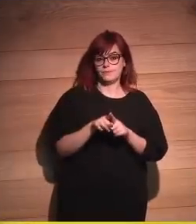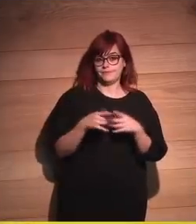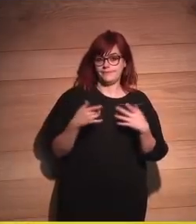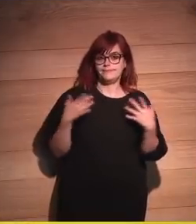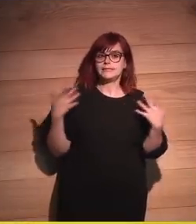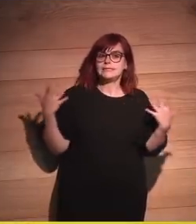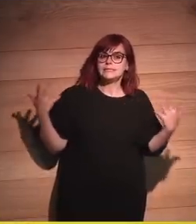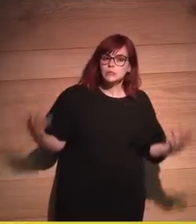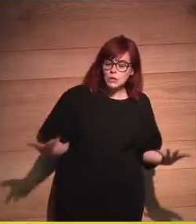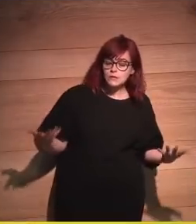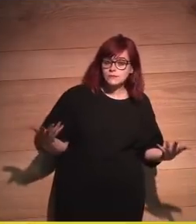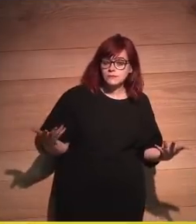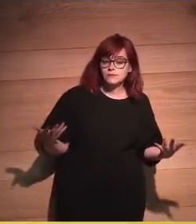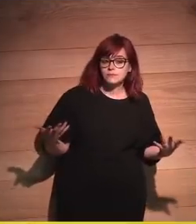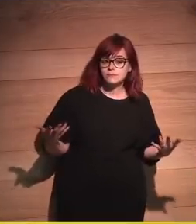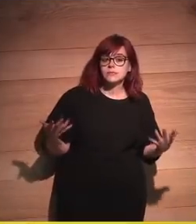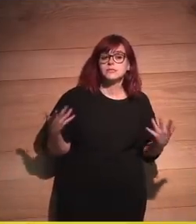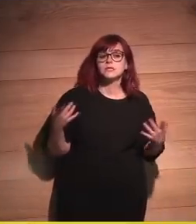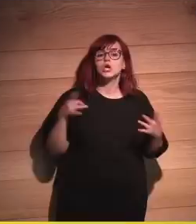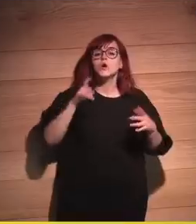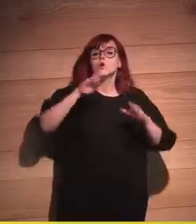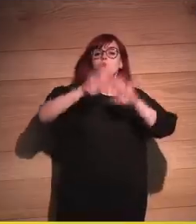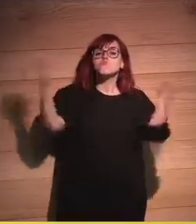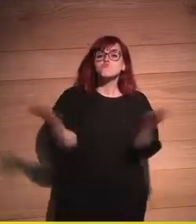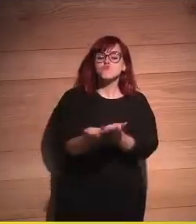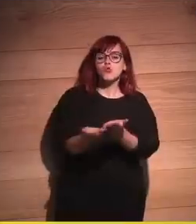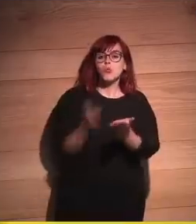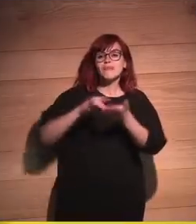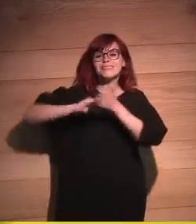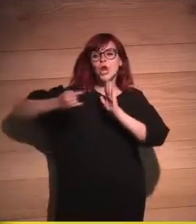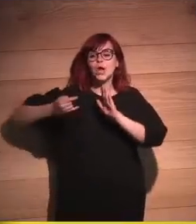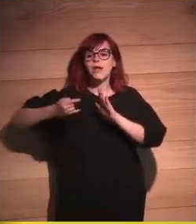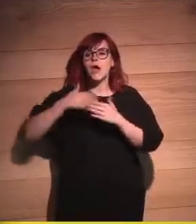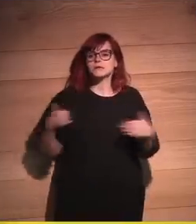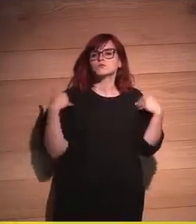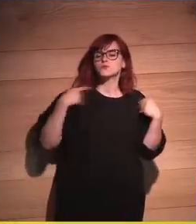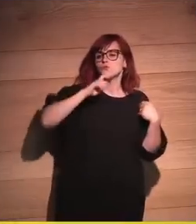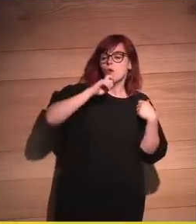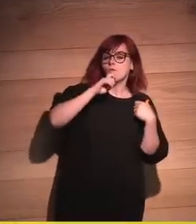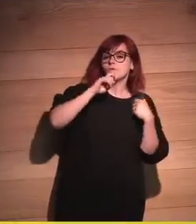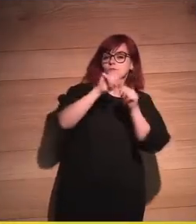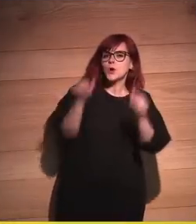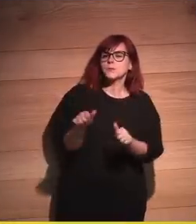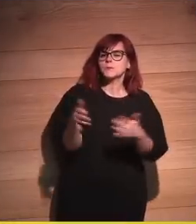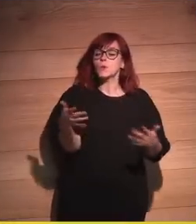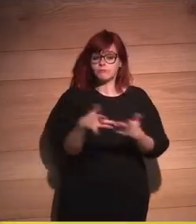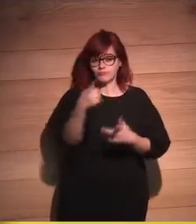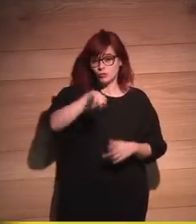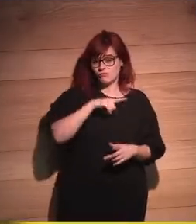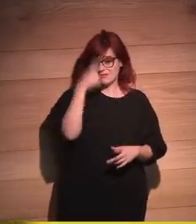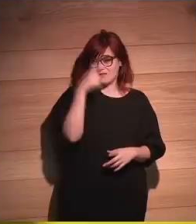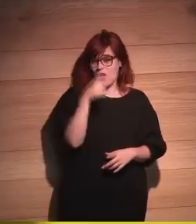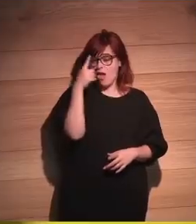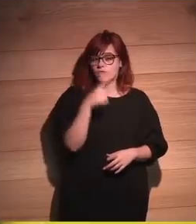críticas. Bien, y con esto llegamos a cómo es el mundo de la mano de esa tecnología. Pues venimos de